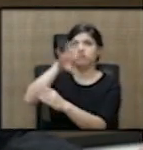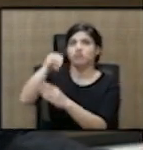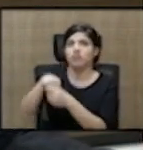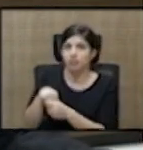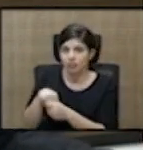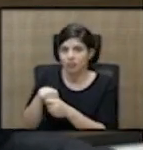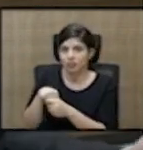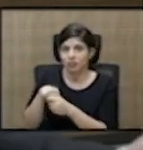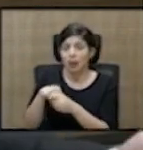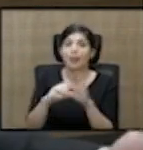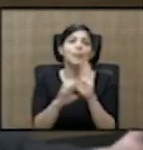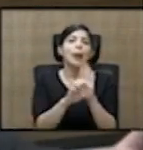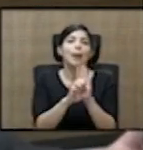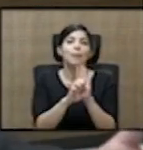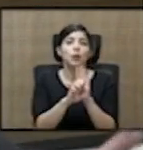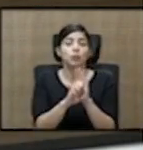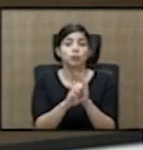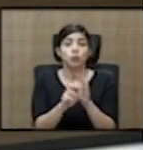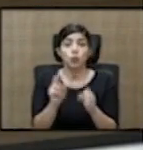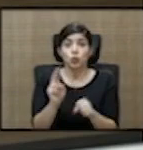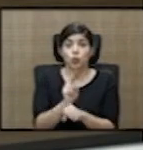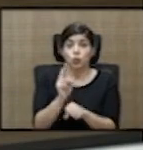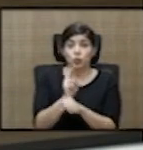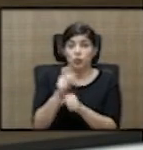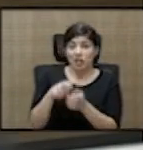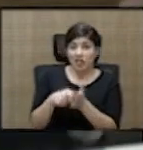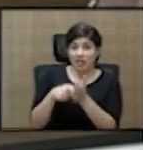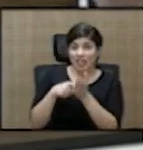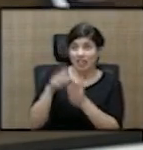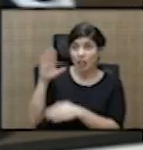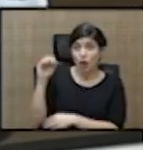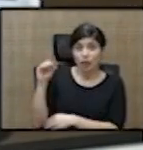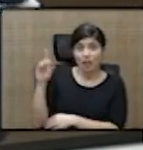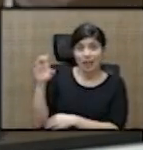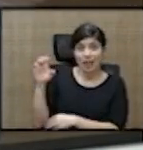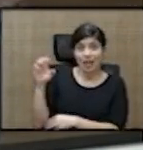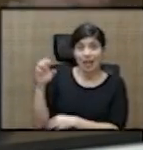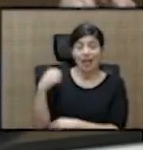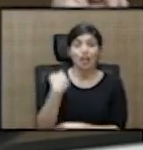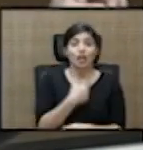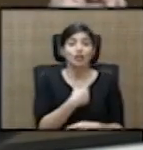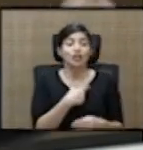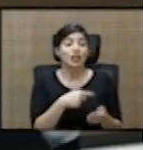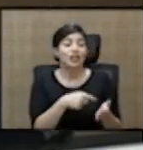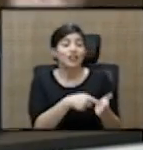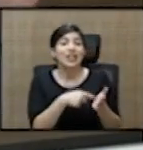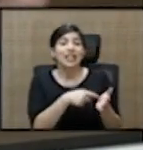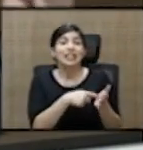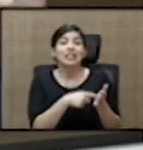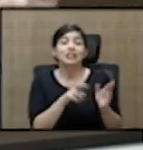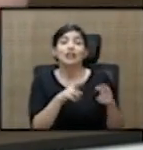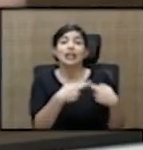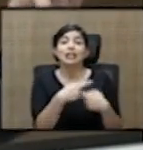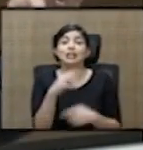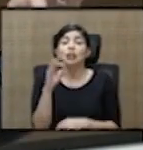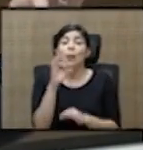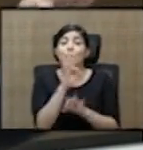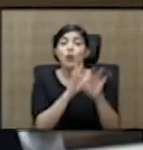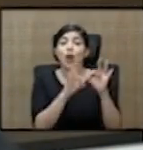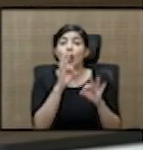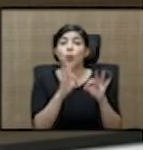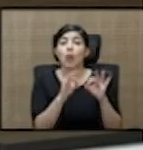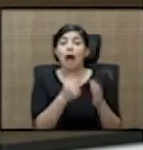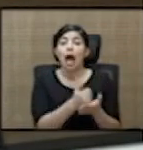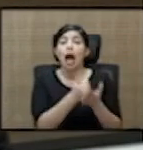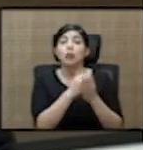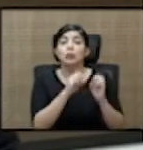reforzar la atención en el discurso alrededor de estas figuras que sin duda alguna son las que mayor popularidad tienen entre los costarricenses, lo que denota al